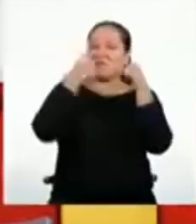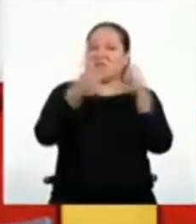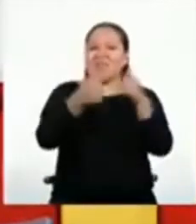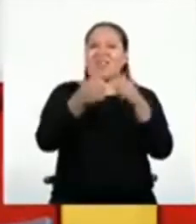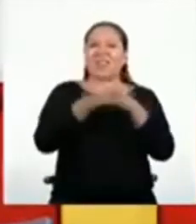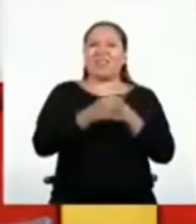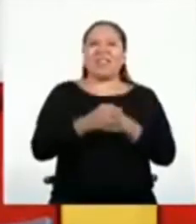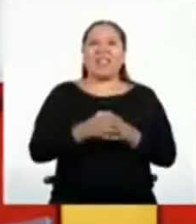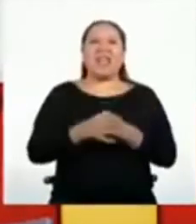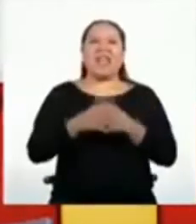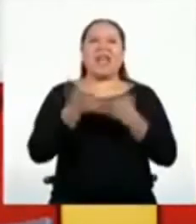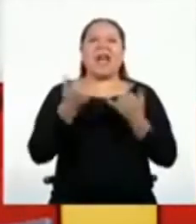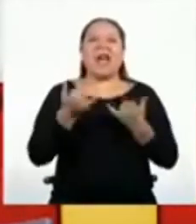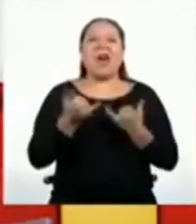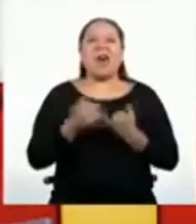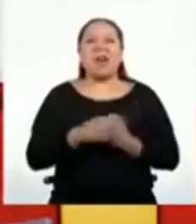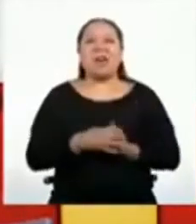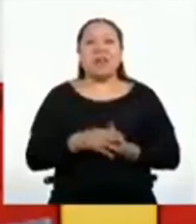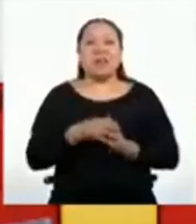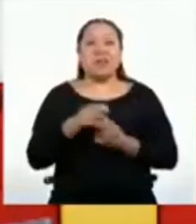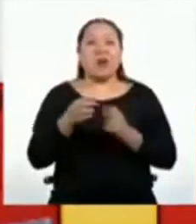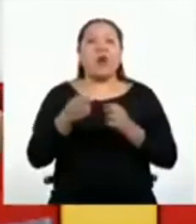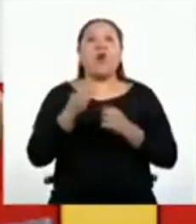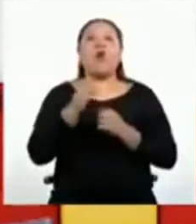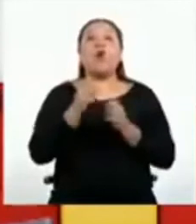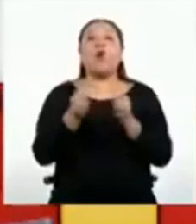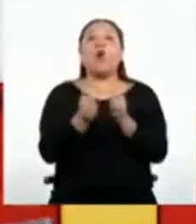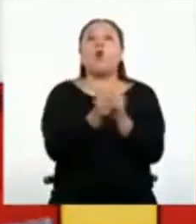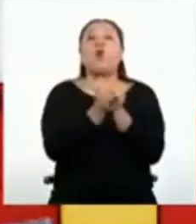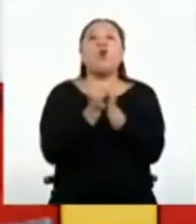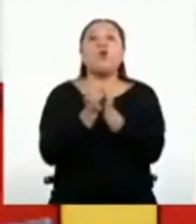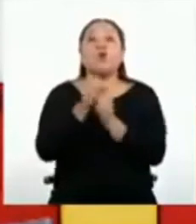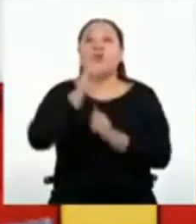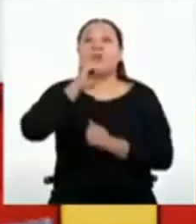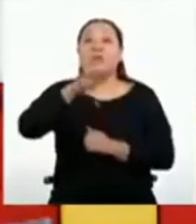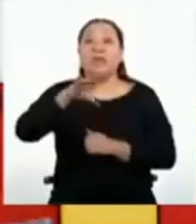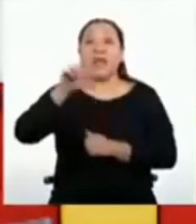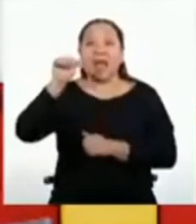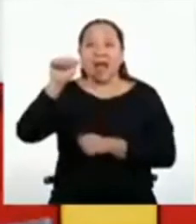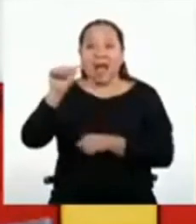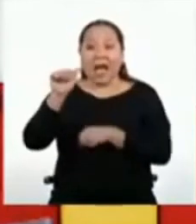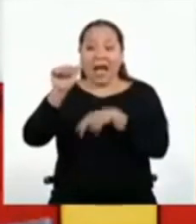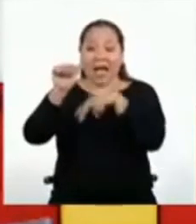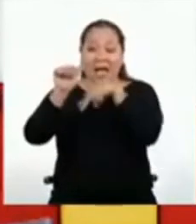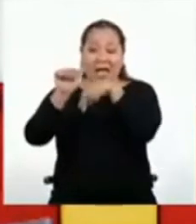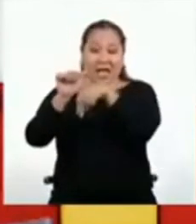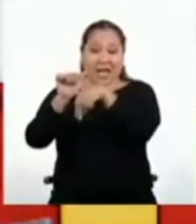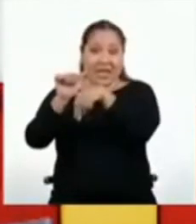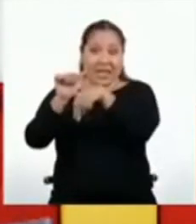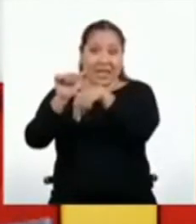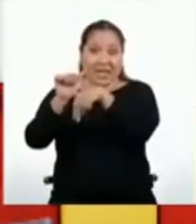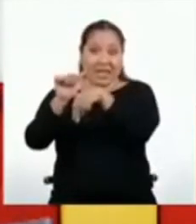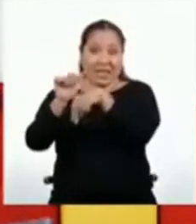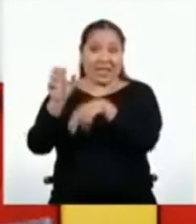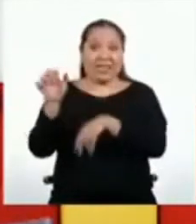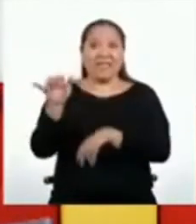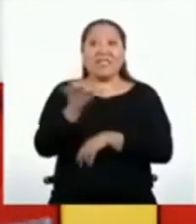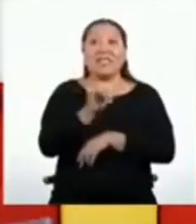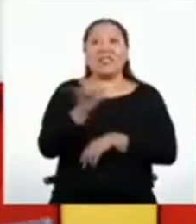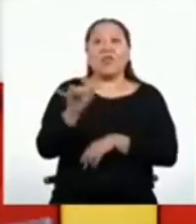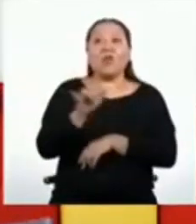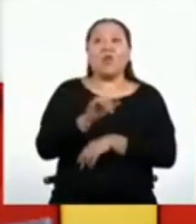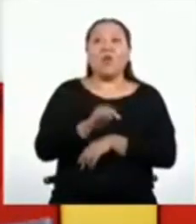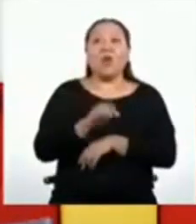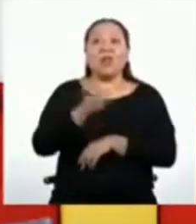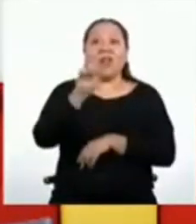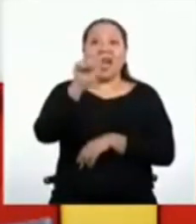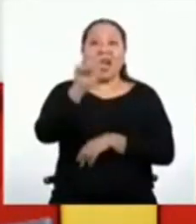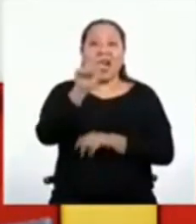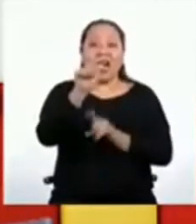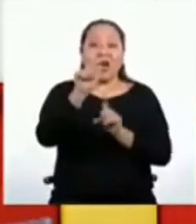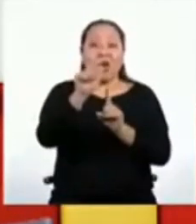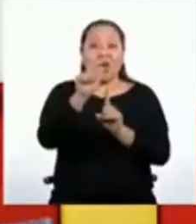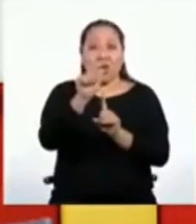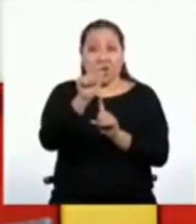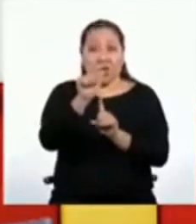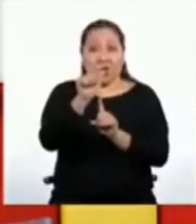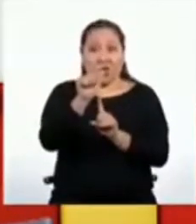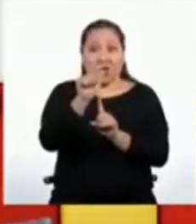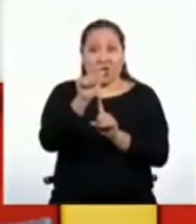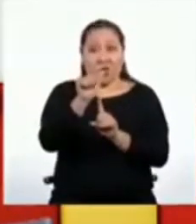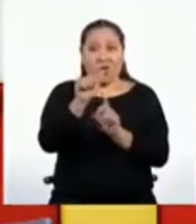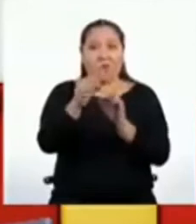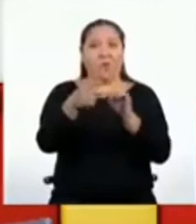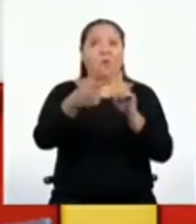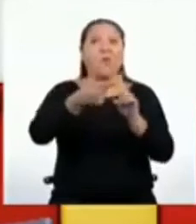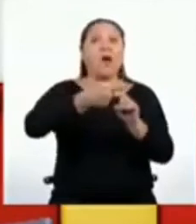¡Excelente! Entonces digámosla juntos, ¿ok? A sub n es igual a A sub